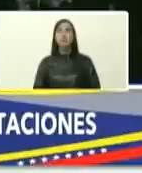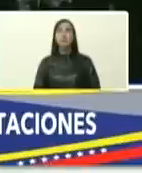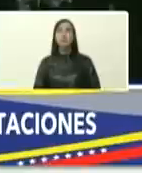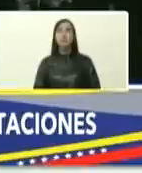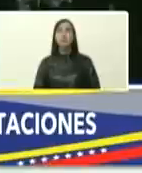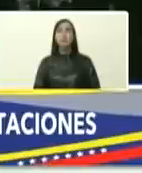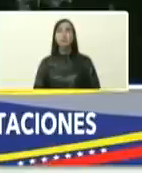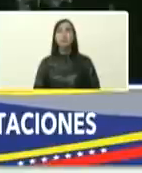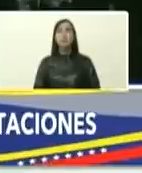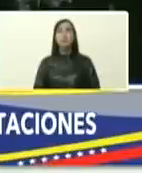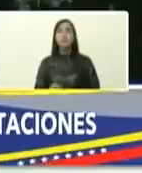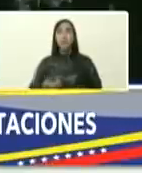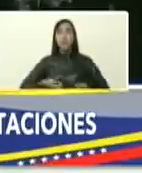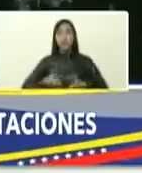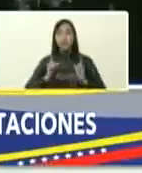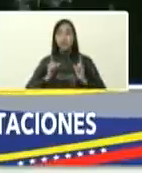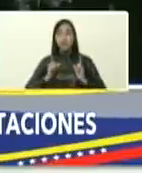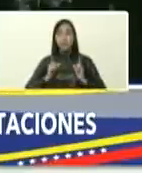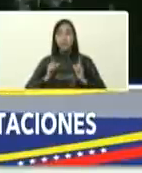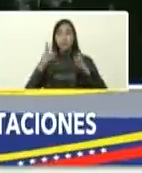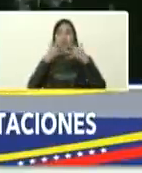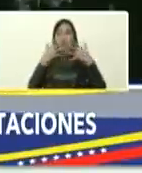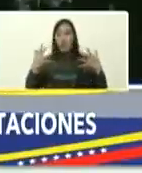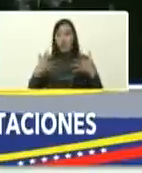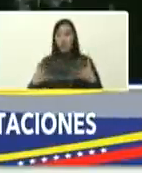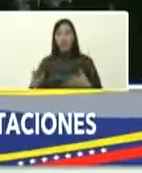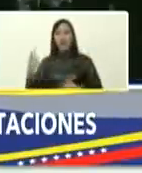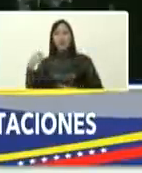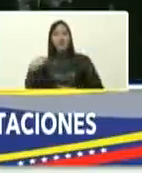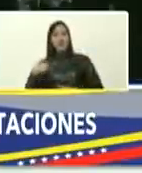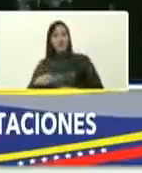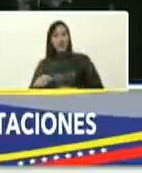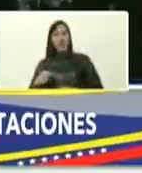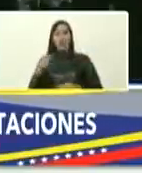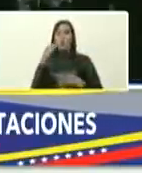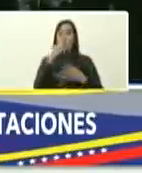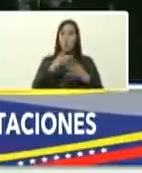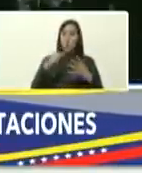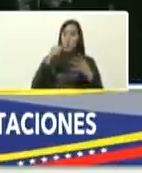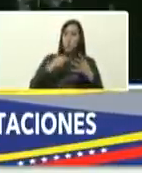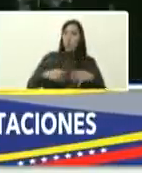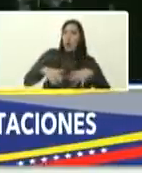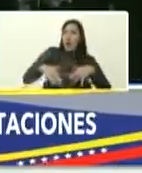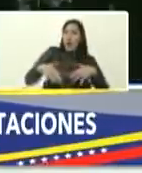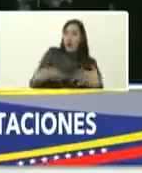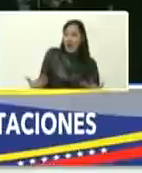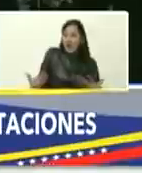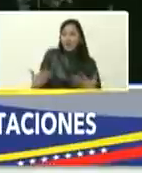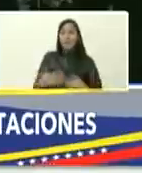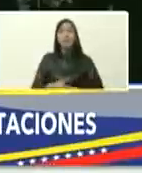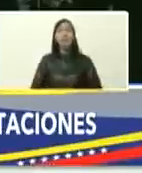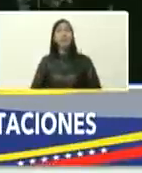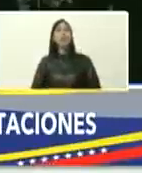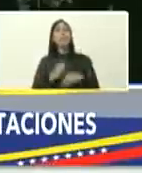Me permiten la frase, tienen con qué, tienen calidad exportadora,